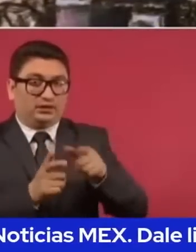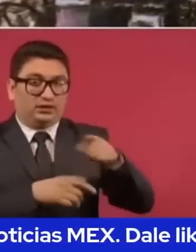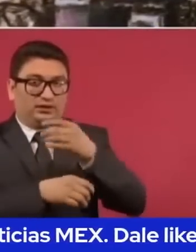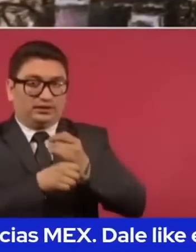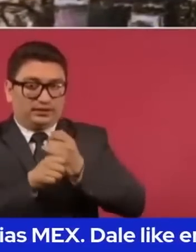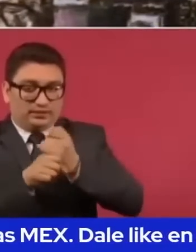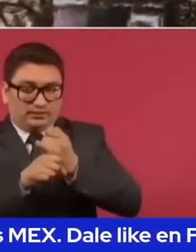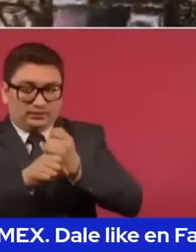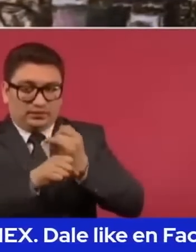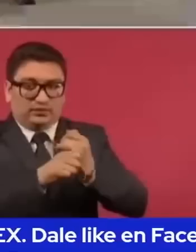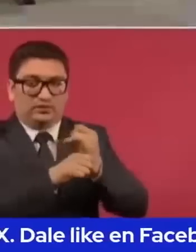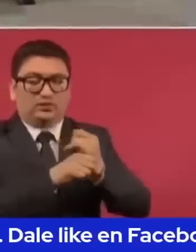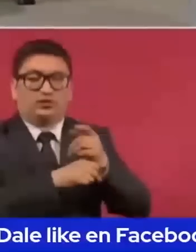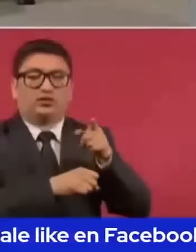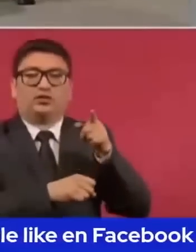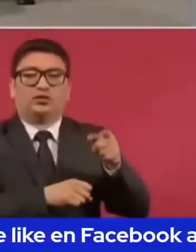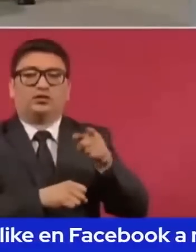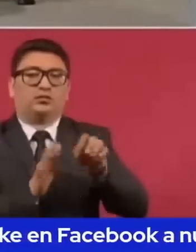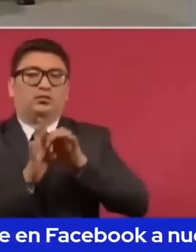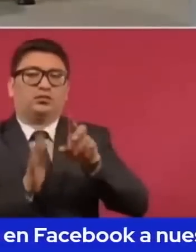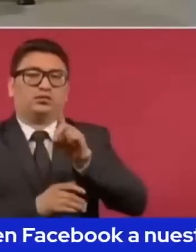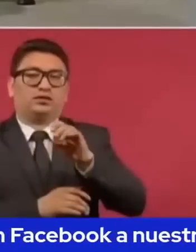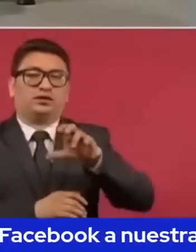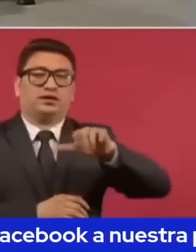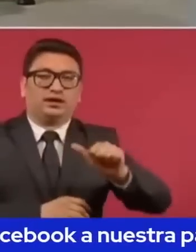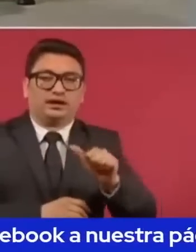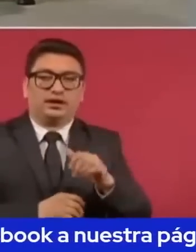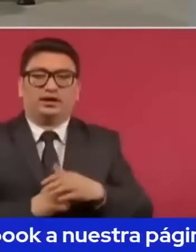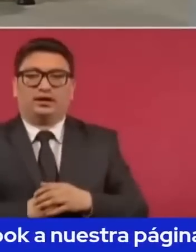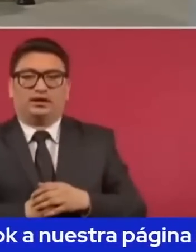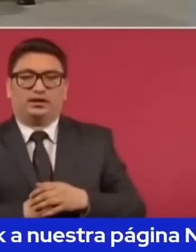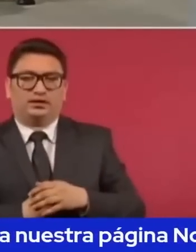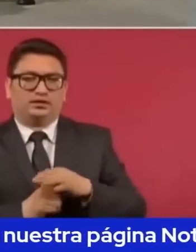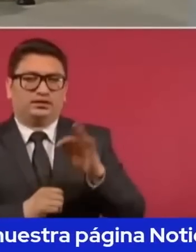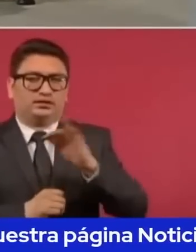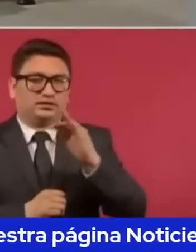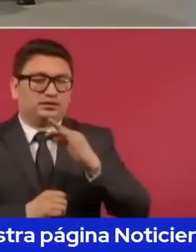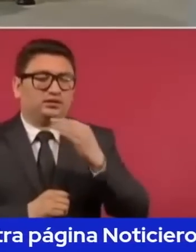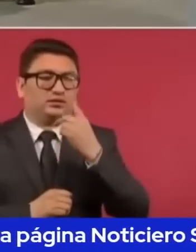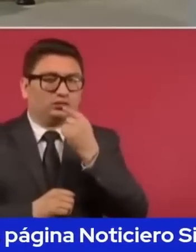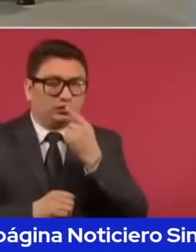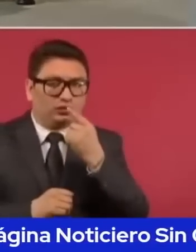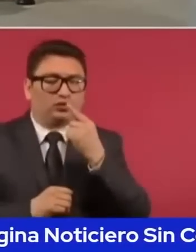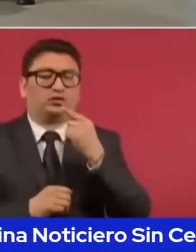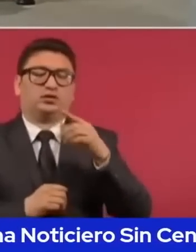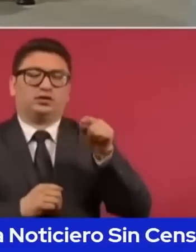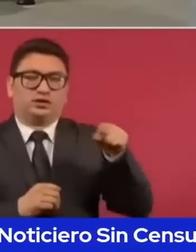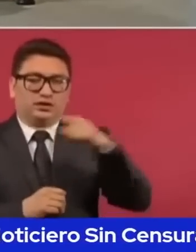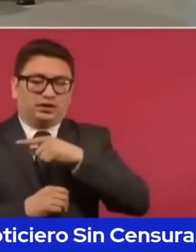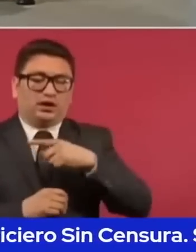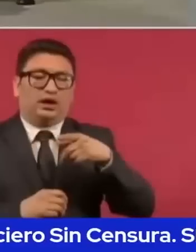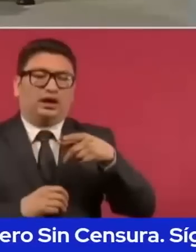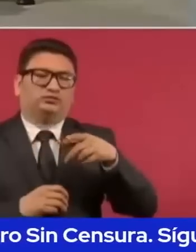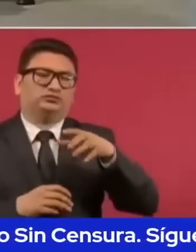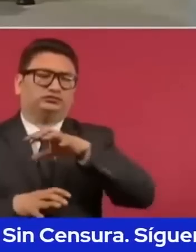sea FBI, que sea DEA, que sea los alguaciles, los US Marshals, que